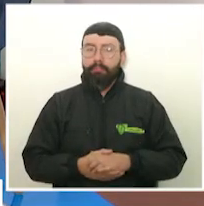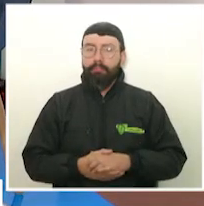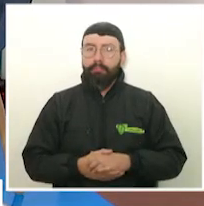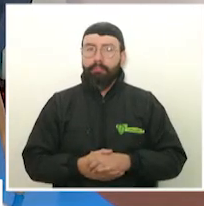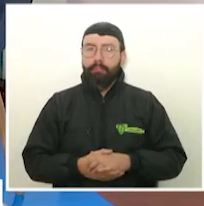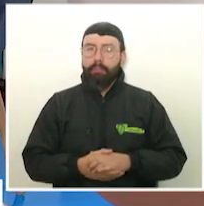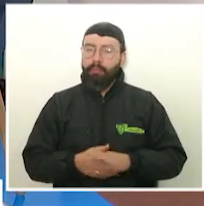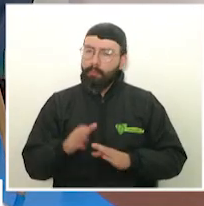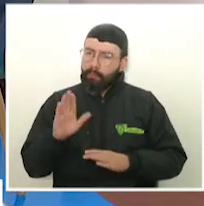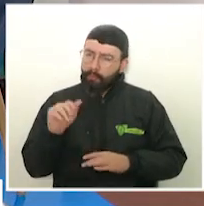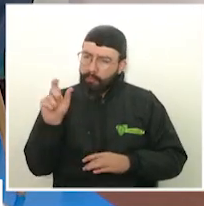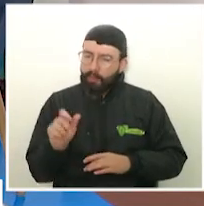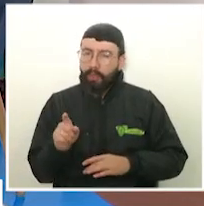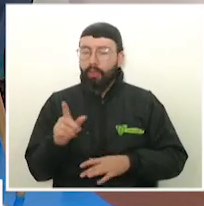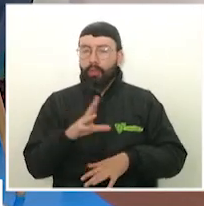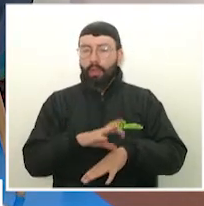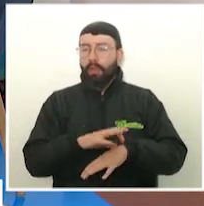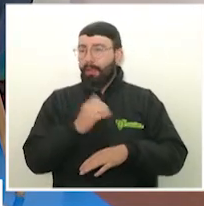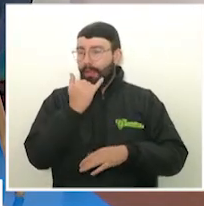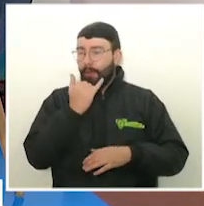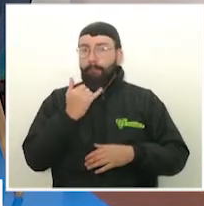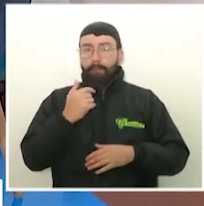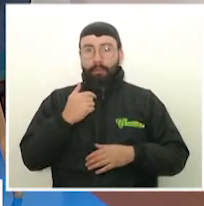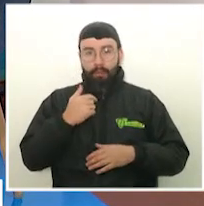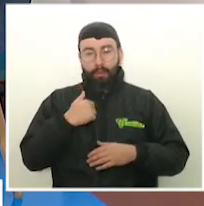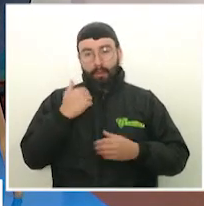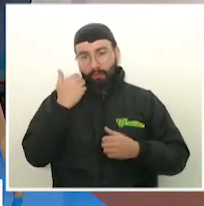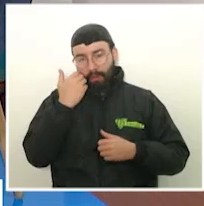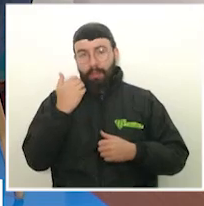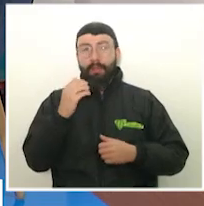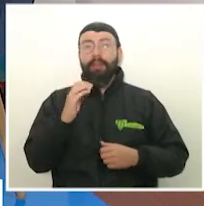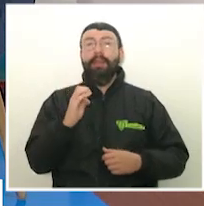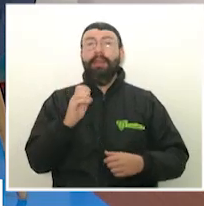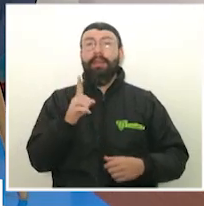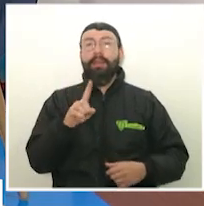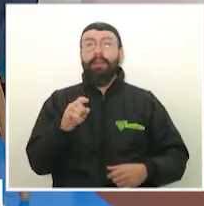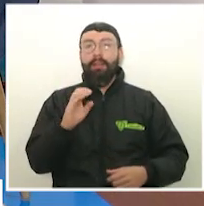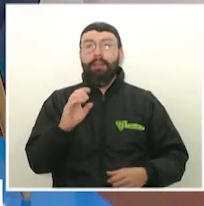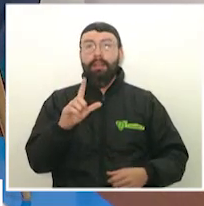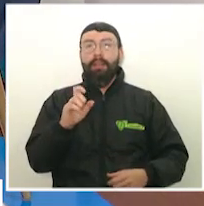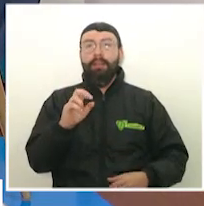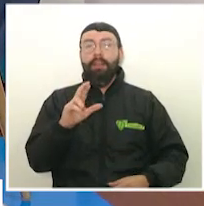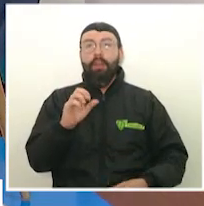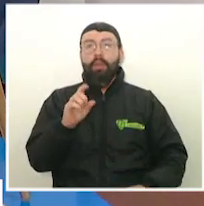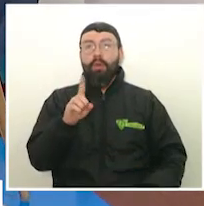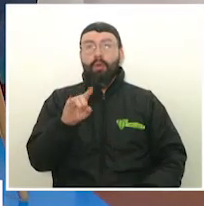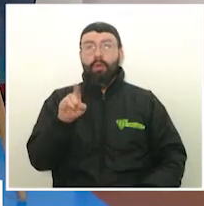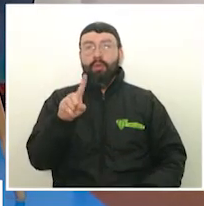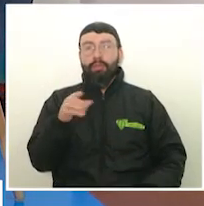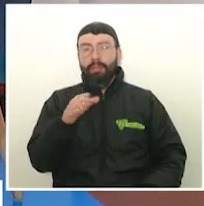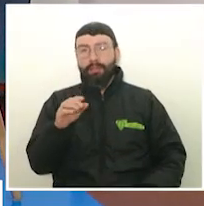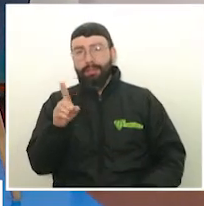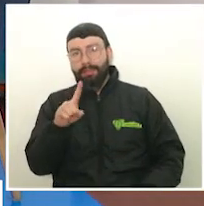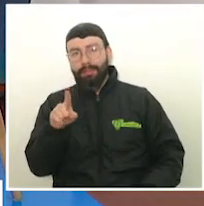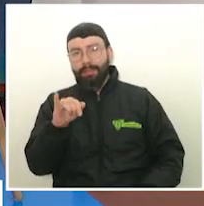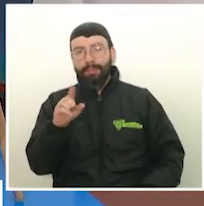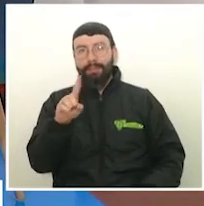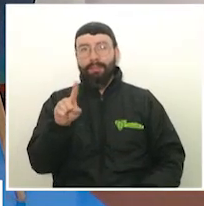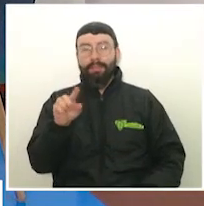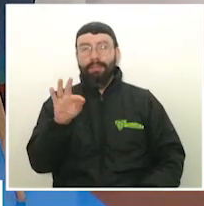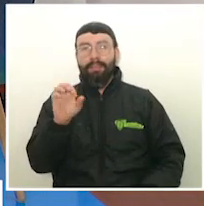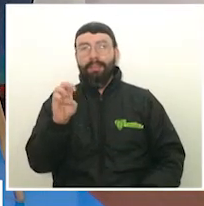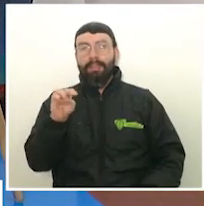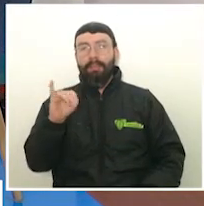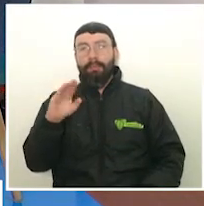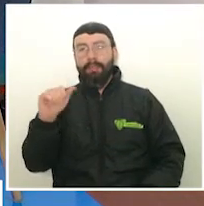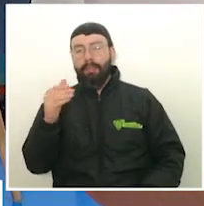Mire, doctor, lo que pasa es que yo sufro de esclerosis sistémica progresiva. Para ver si me hacen el favor y me dicen